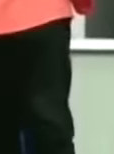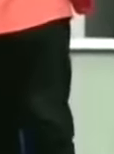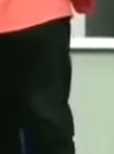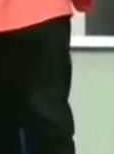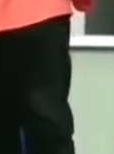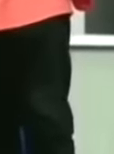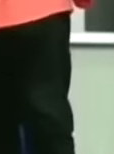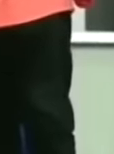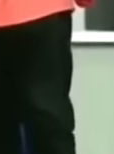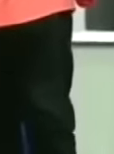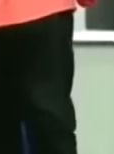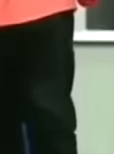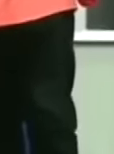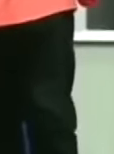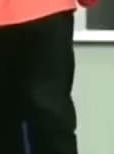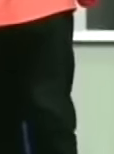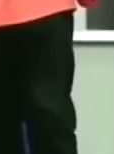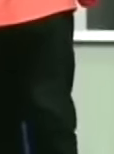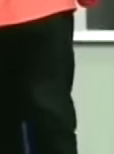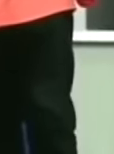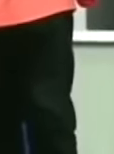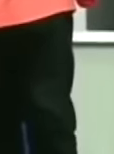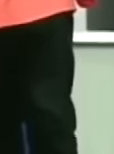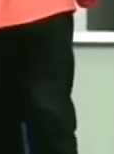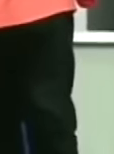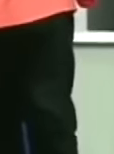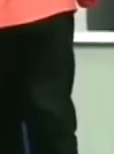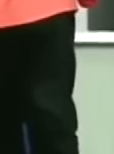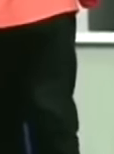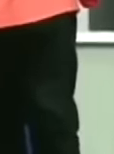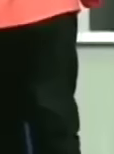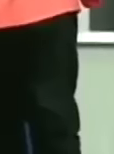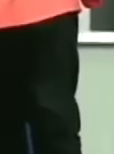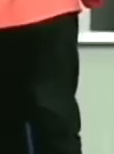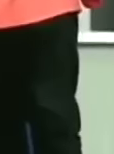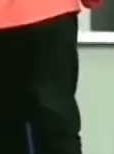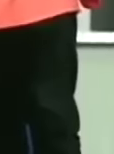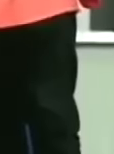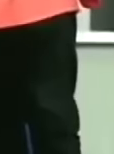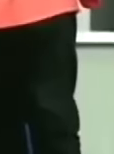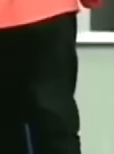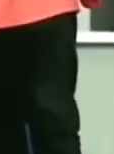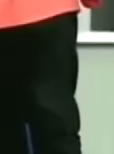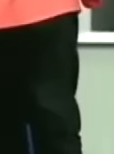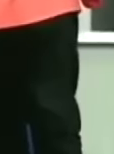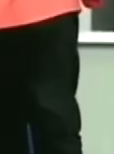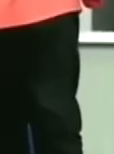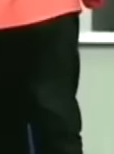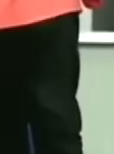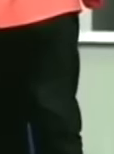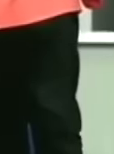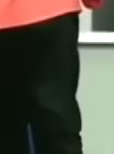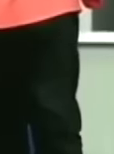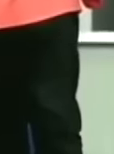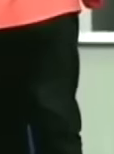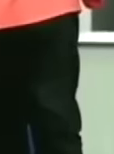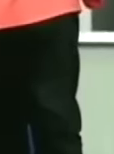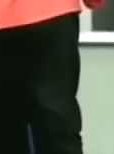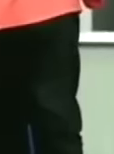Un saludo mío, adelante, por Patito Mo. Un, dos, tres,